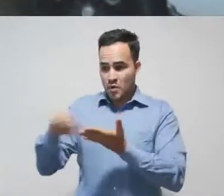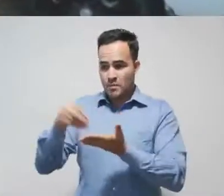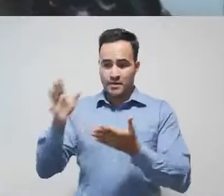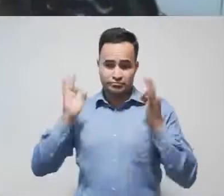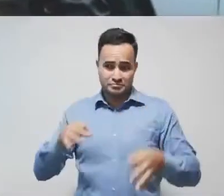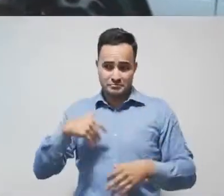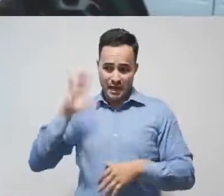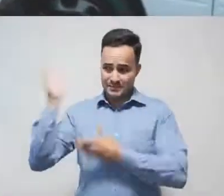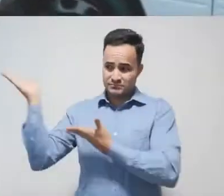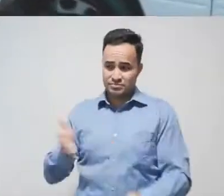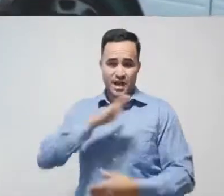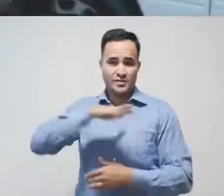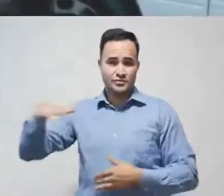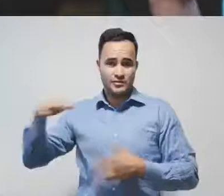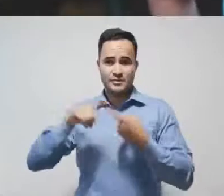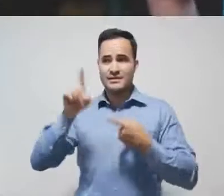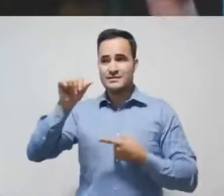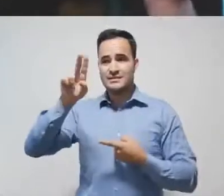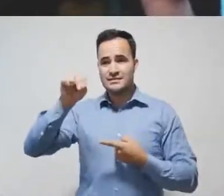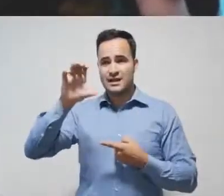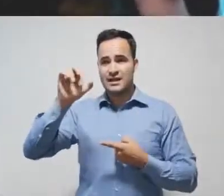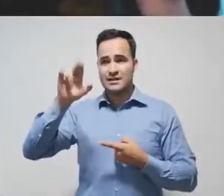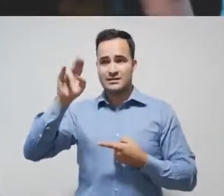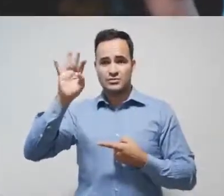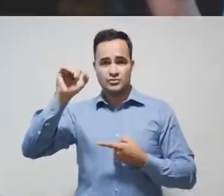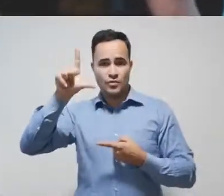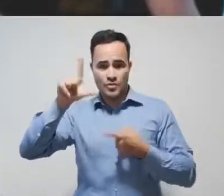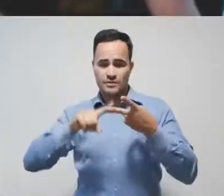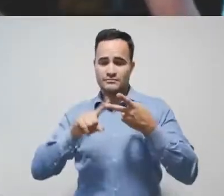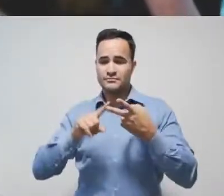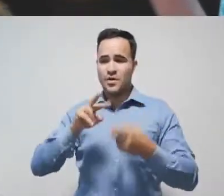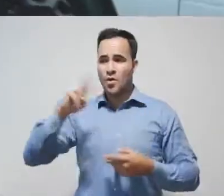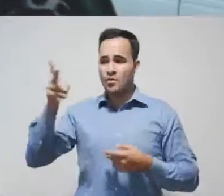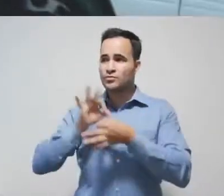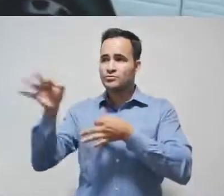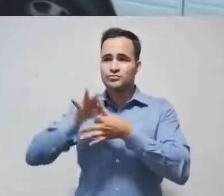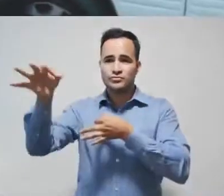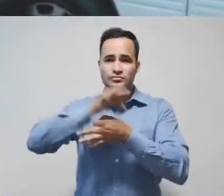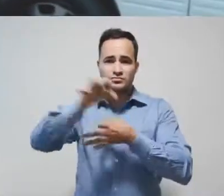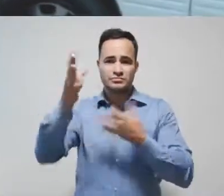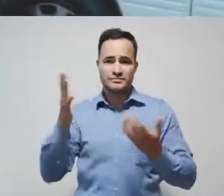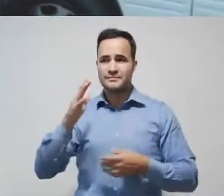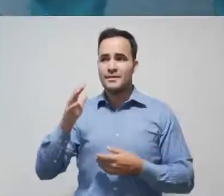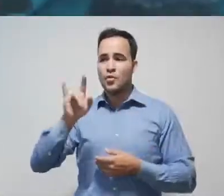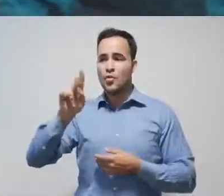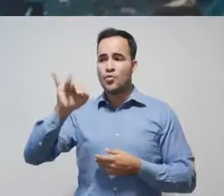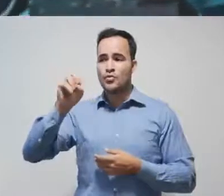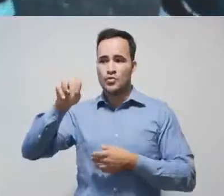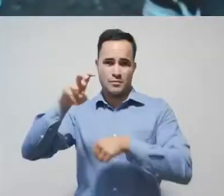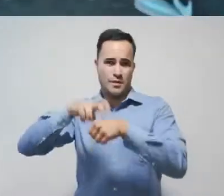todos, de acá, del departamento de Antioquia. Hay cosas que vienen de San Cristóbal, corriente de Medellín, hay cosas que vienen de la Unión, como la papa